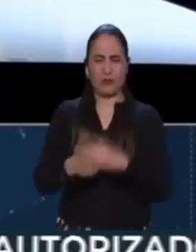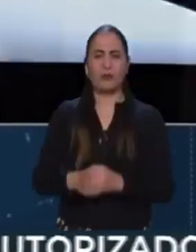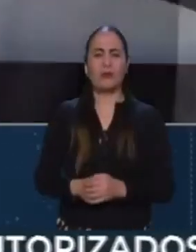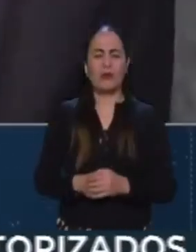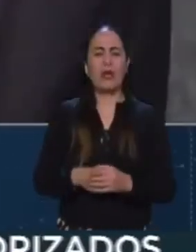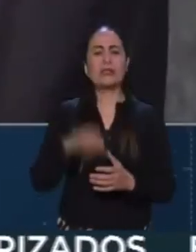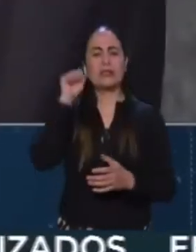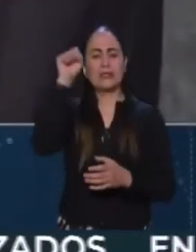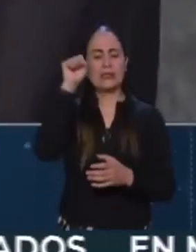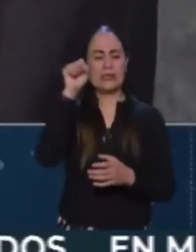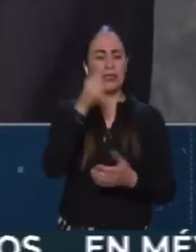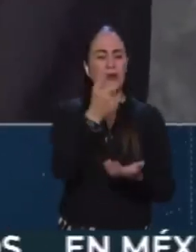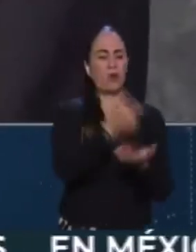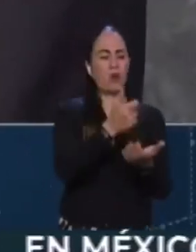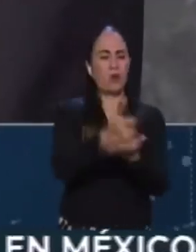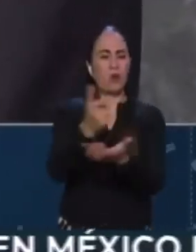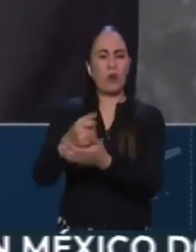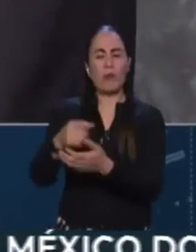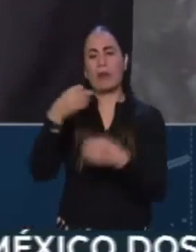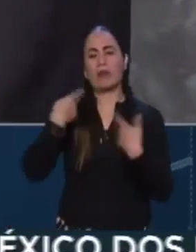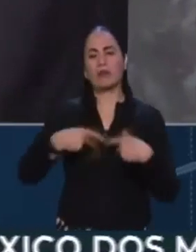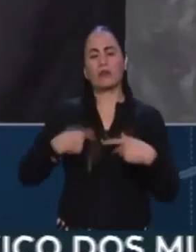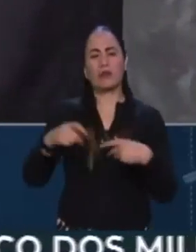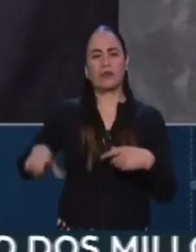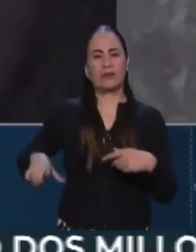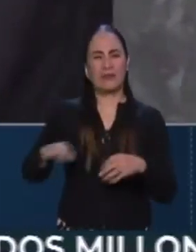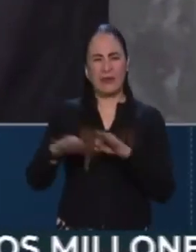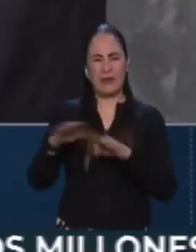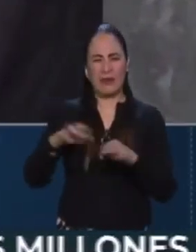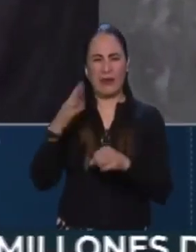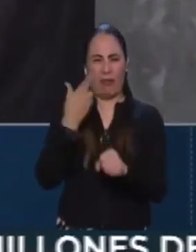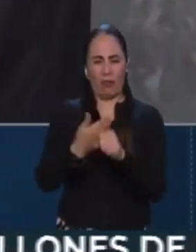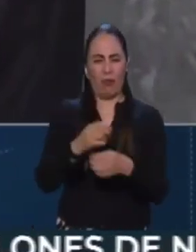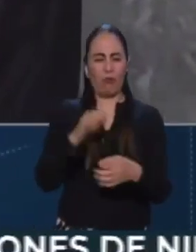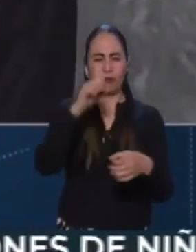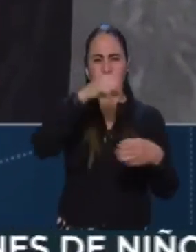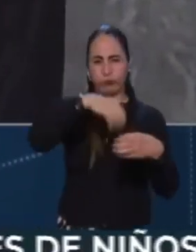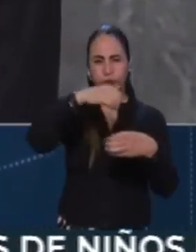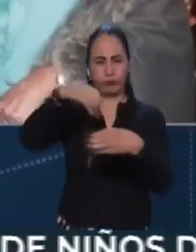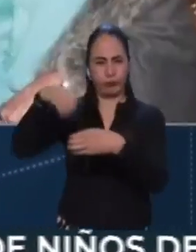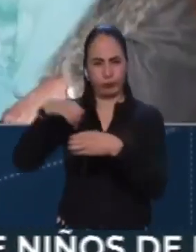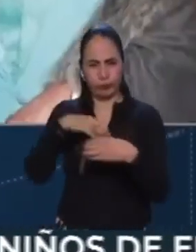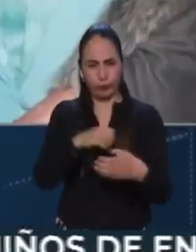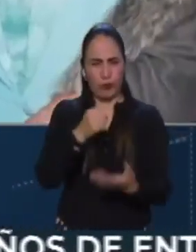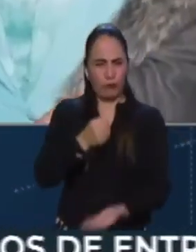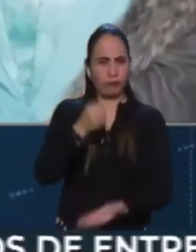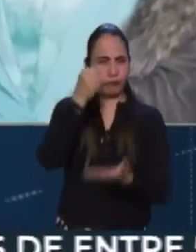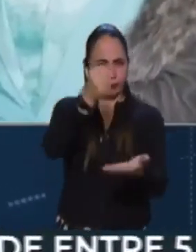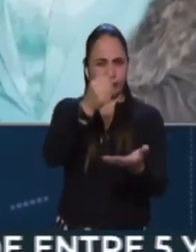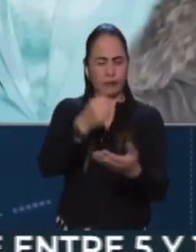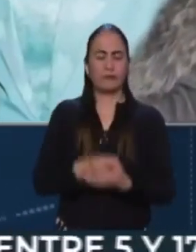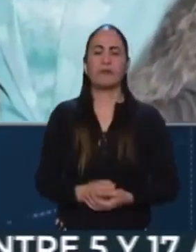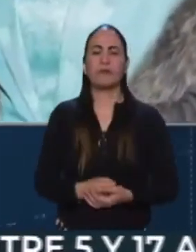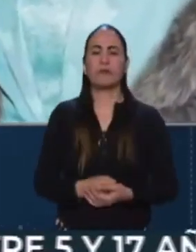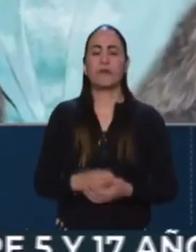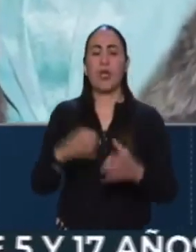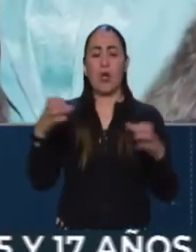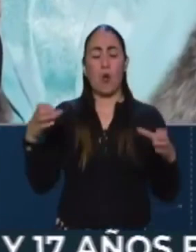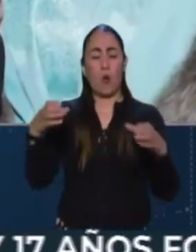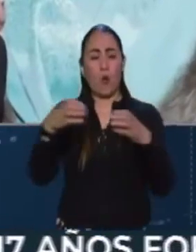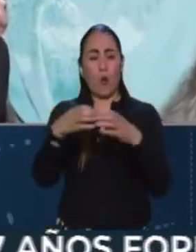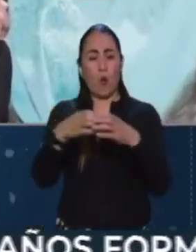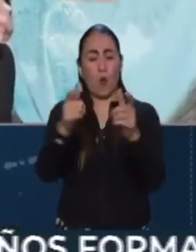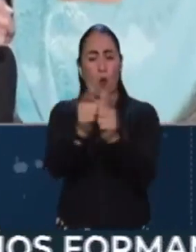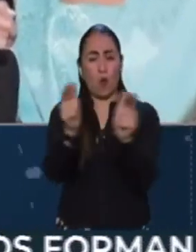cuotas sindicales, en el que los trabajadores aportaban. Entonces, a la par de esta fuerza sindical